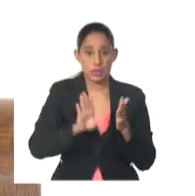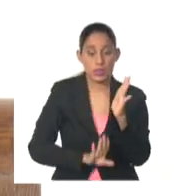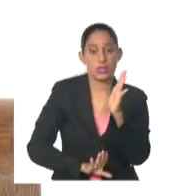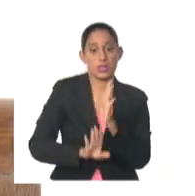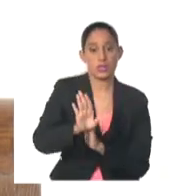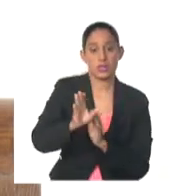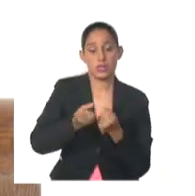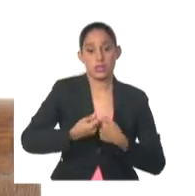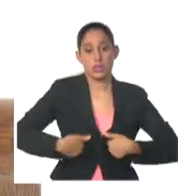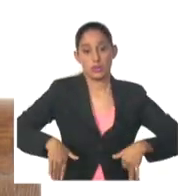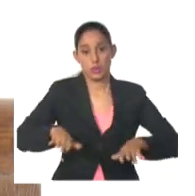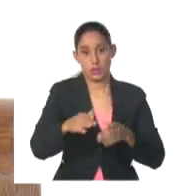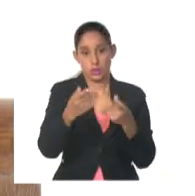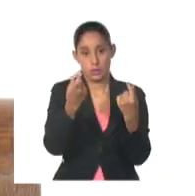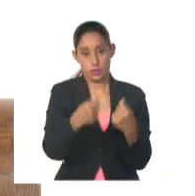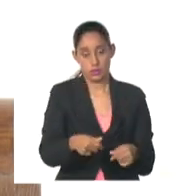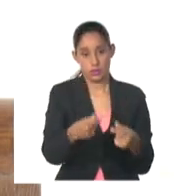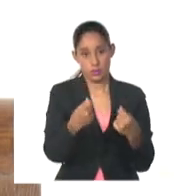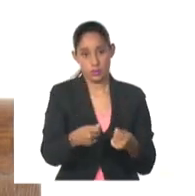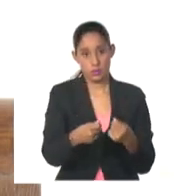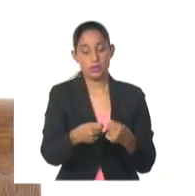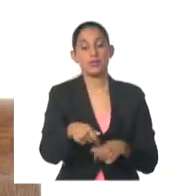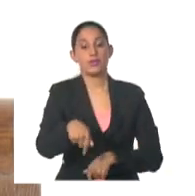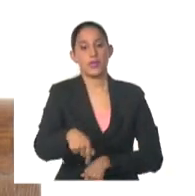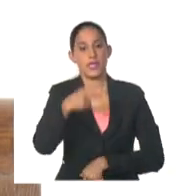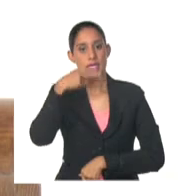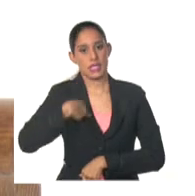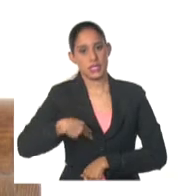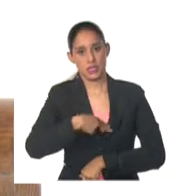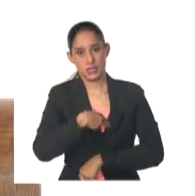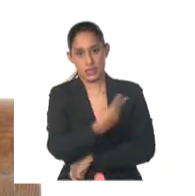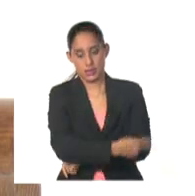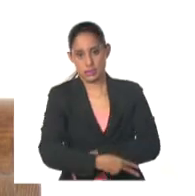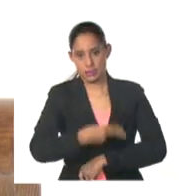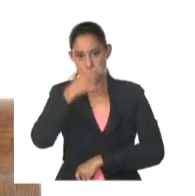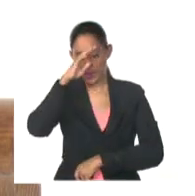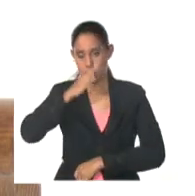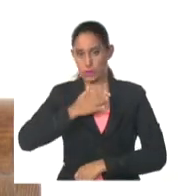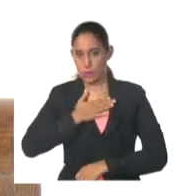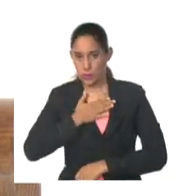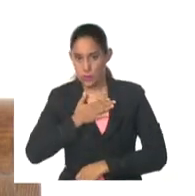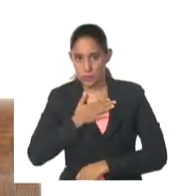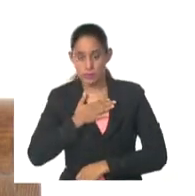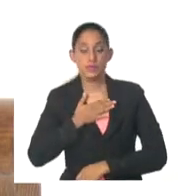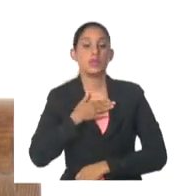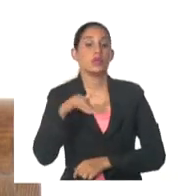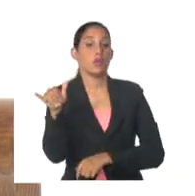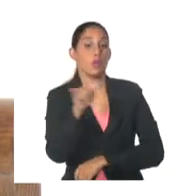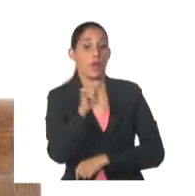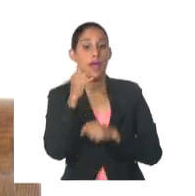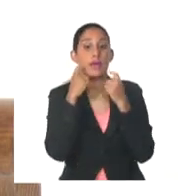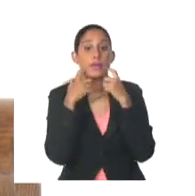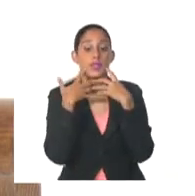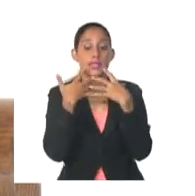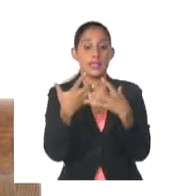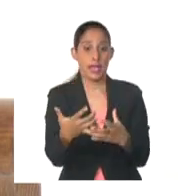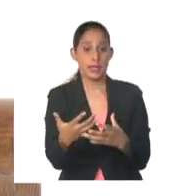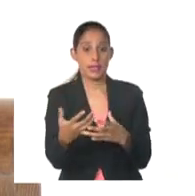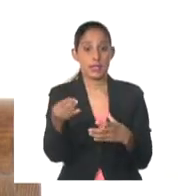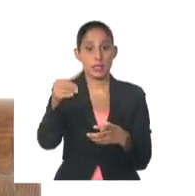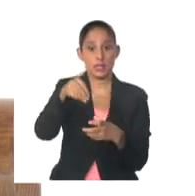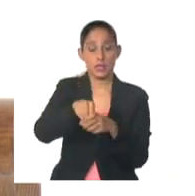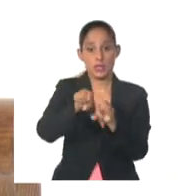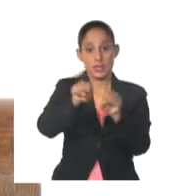de las inversiones chinas en Cuba. También es importante la imprescindible integración de nuestros